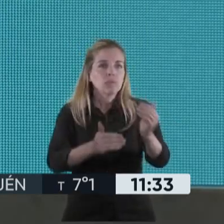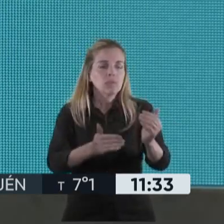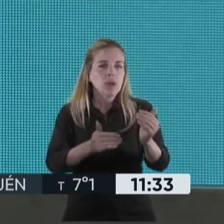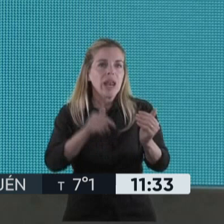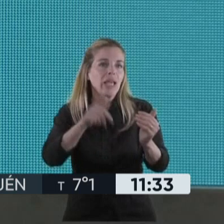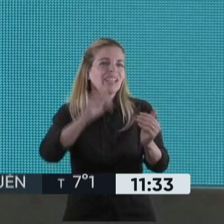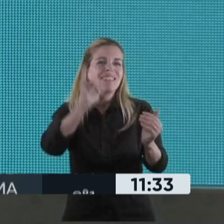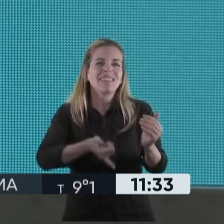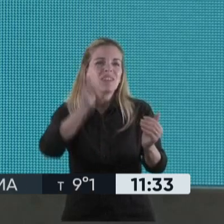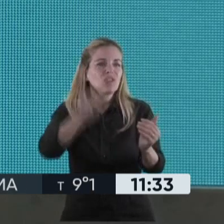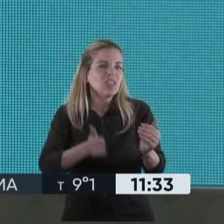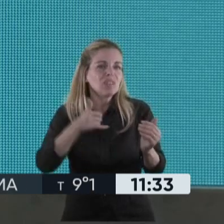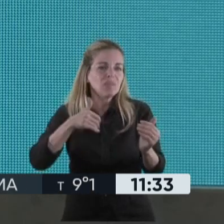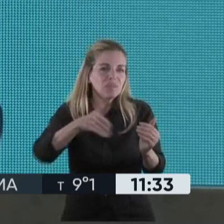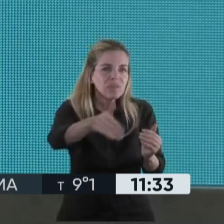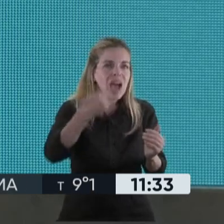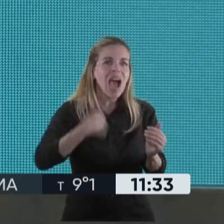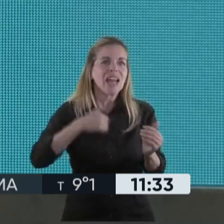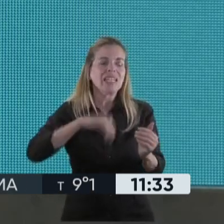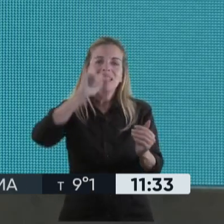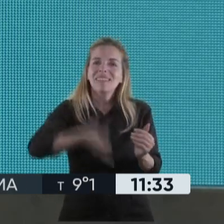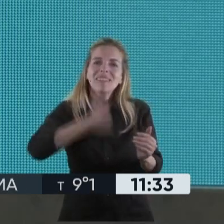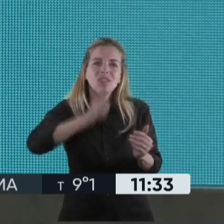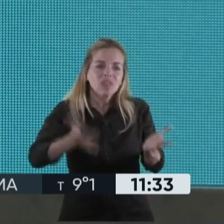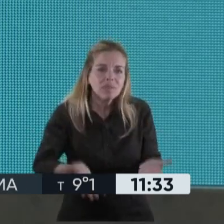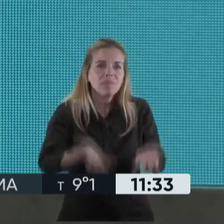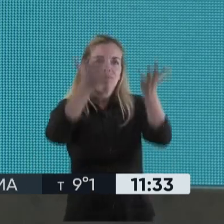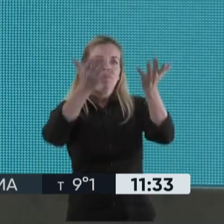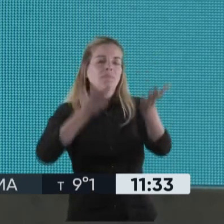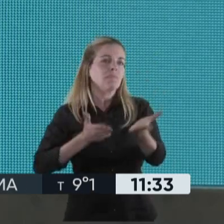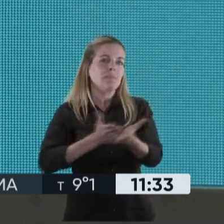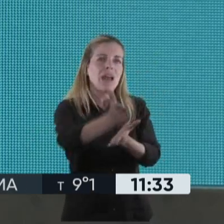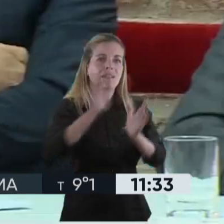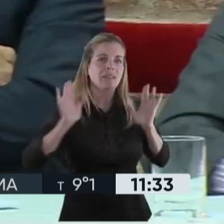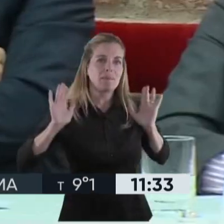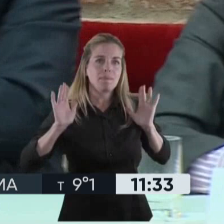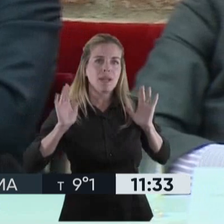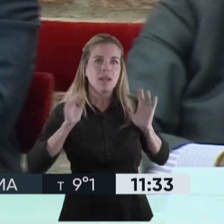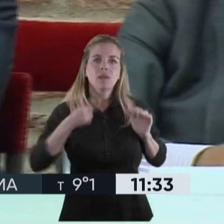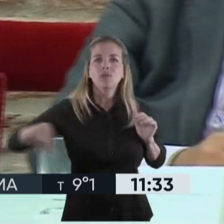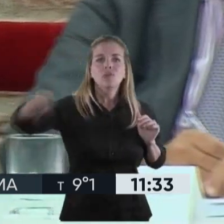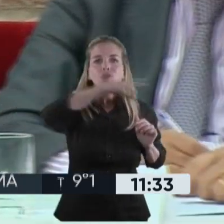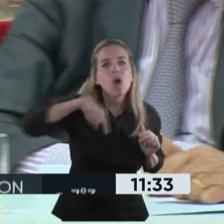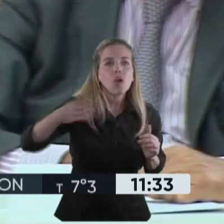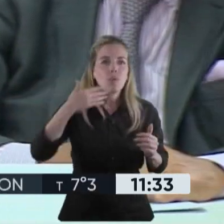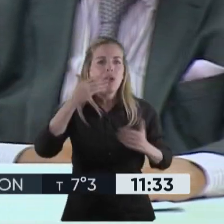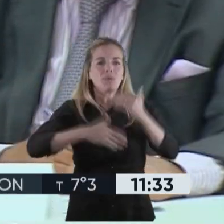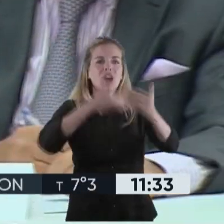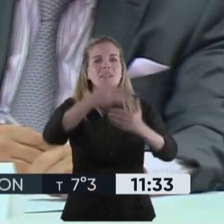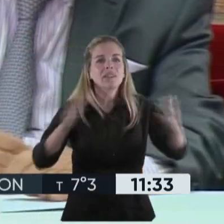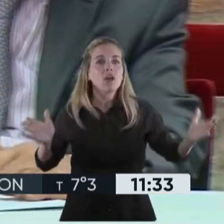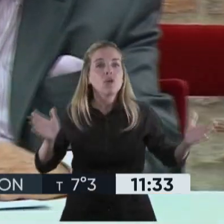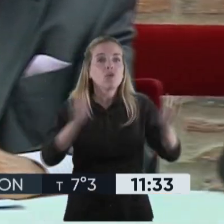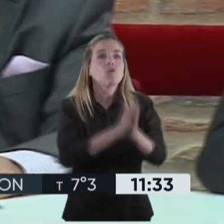por todas la Argentina se ponga de pie de una vez y para siempre. Que nos pongamos de pie y caminemos todos, no